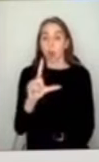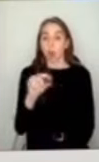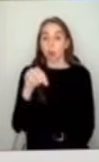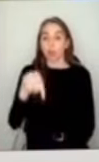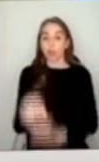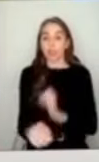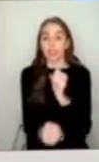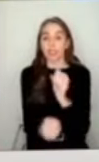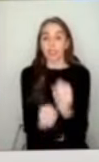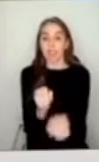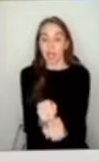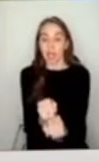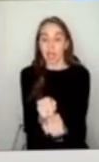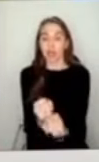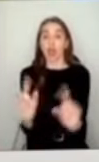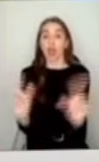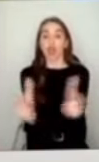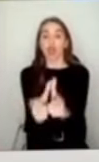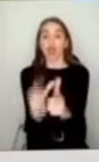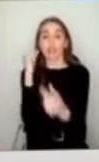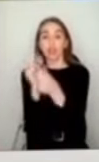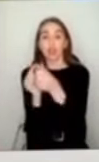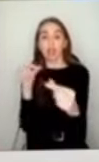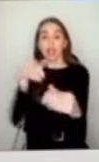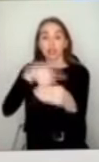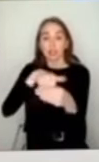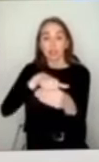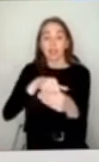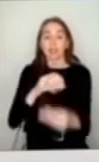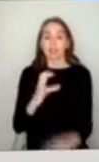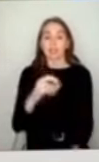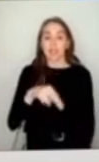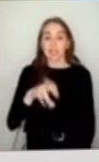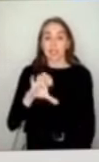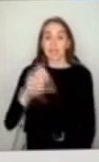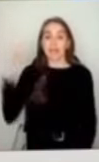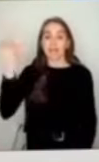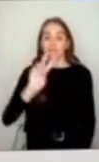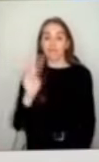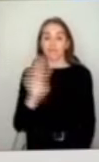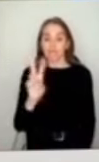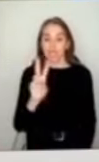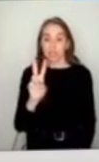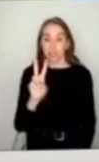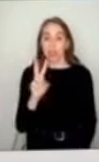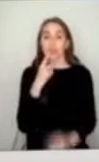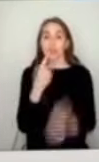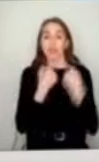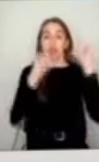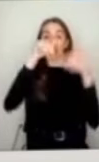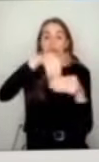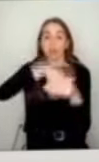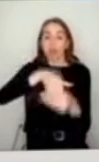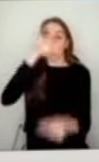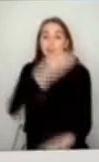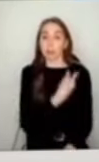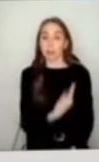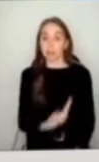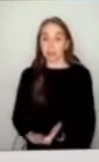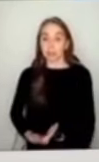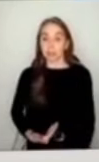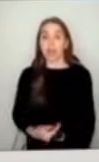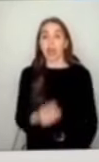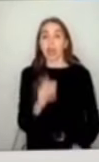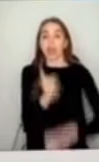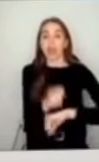el Consejo Nacional Electoral, CNE, de Venezuela, dio por ganador de las elecciones presidenciales al dictador